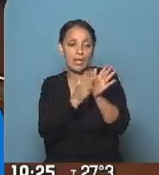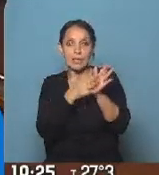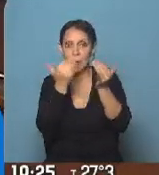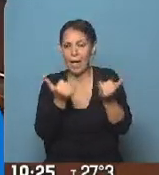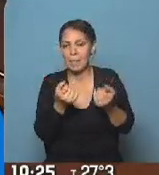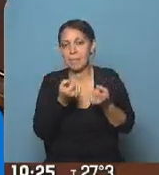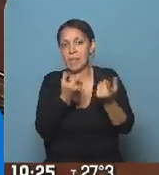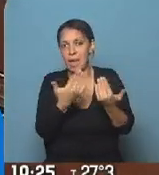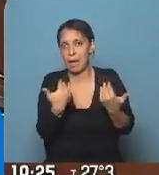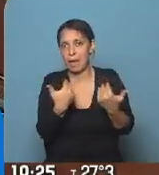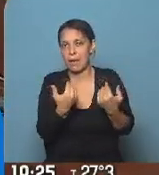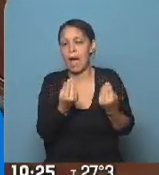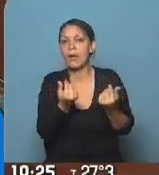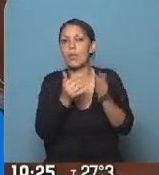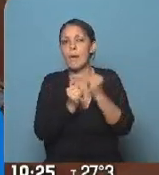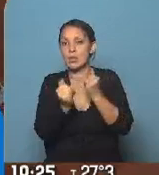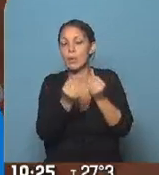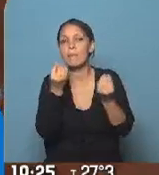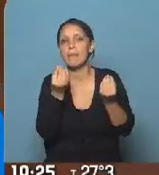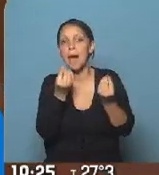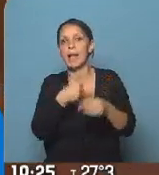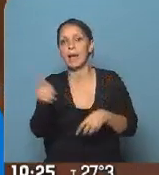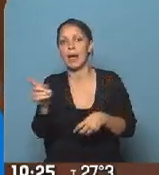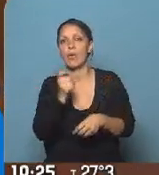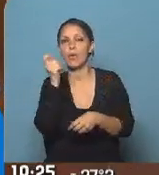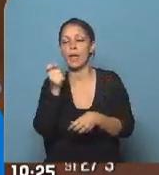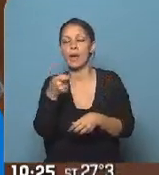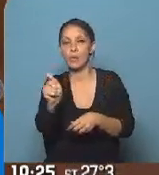juicio oral. Pero lo que veo en lo profundo, hoy también tuvimos